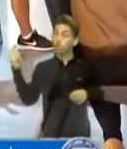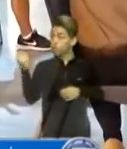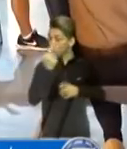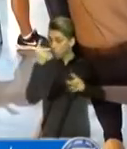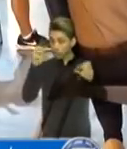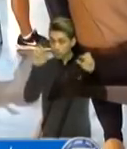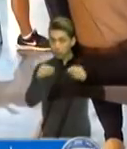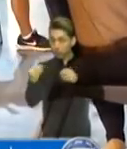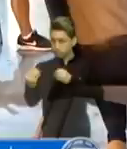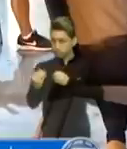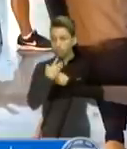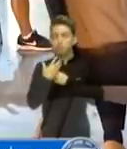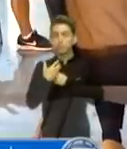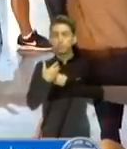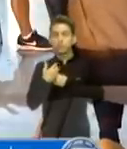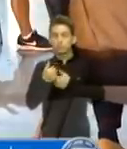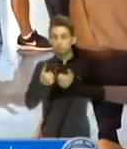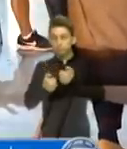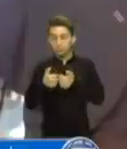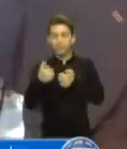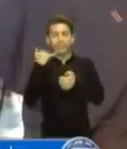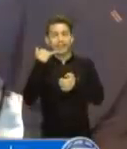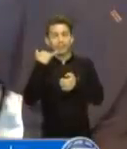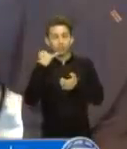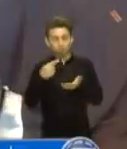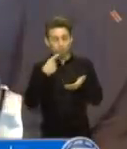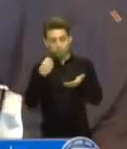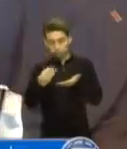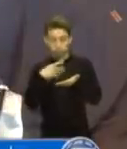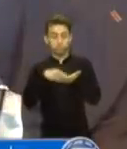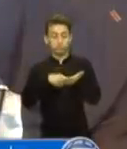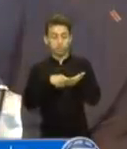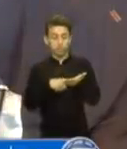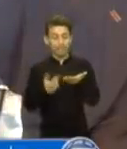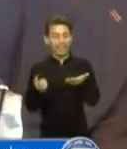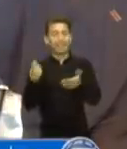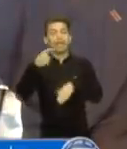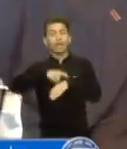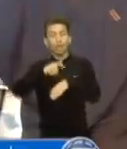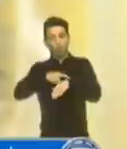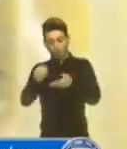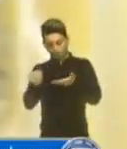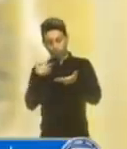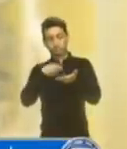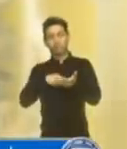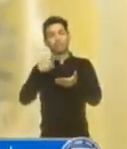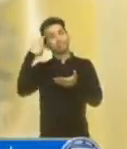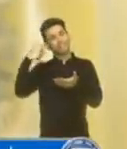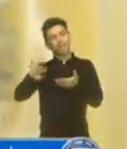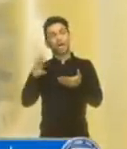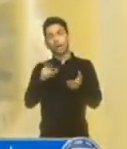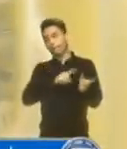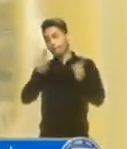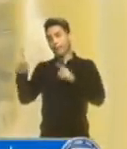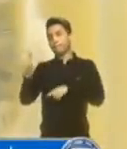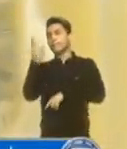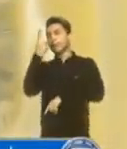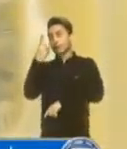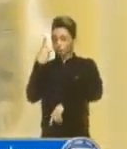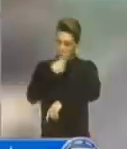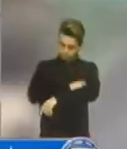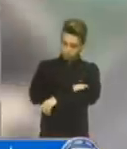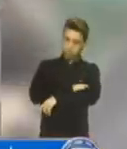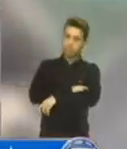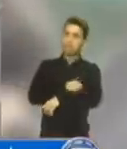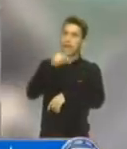mensaje de texto donde se les indica el lugar, la hora y el día de su aplicación de la primera dosis y de una vez, ahí recibirán